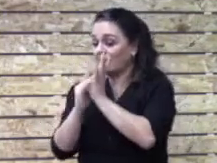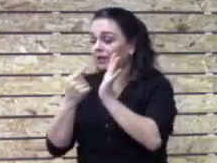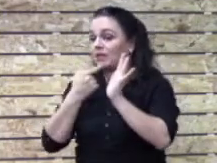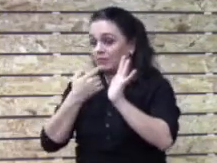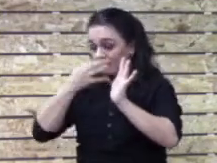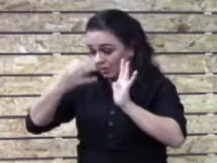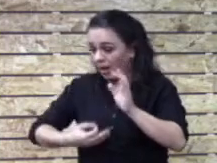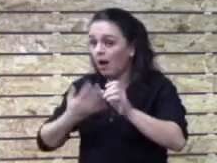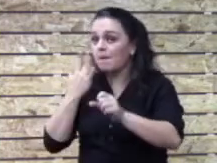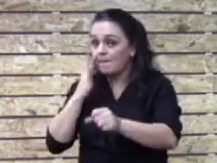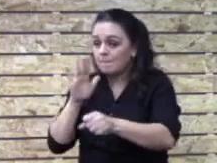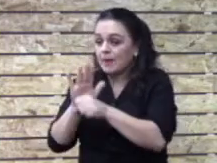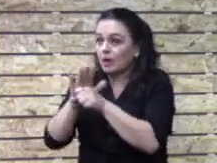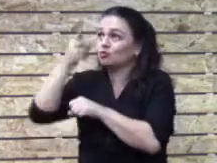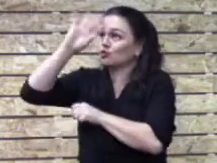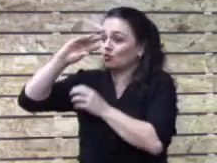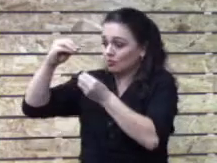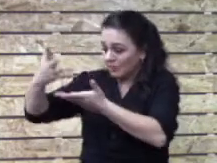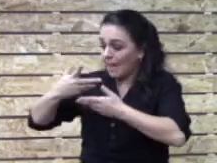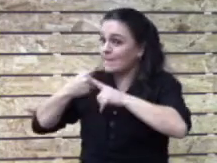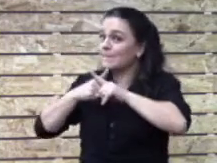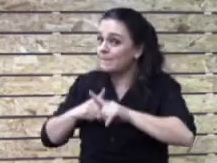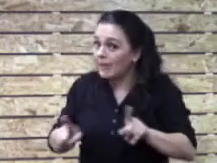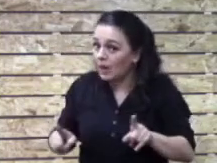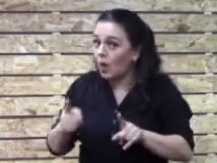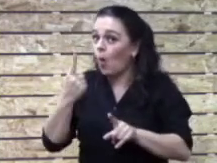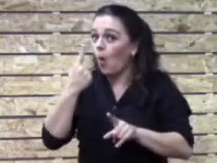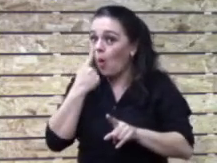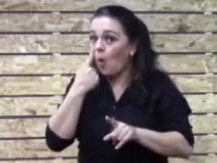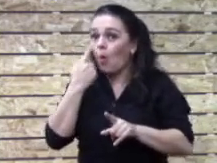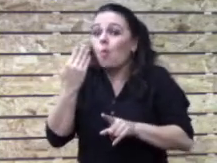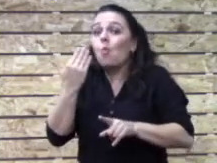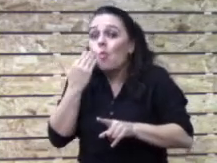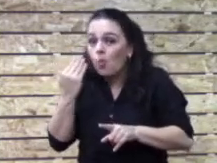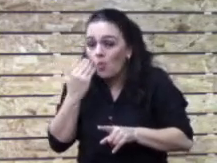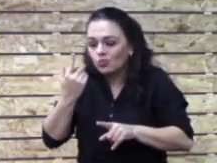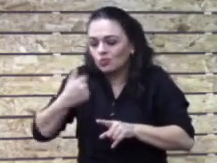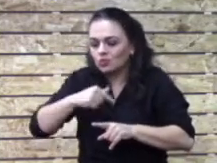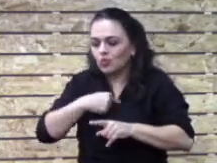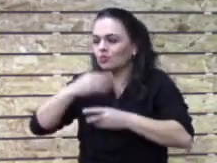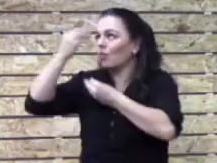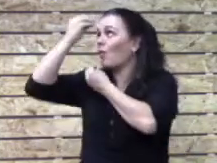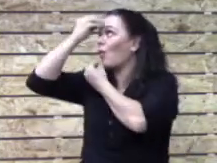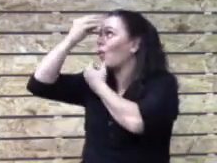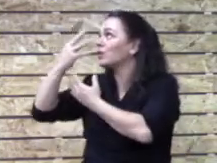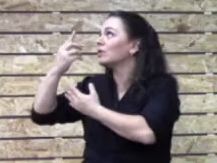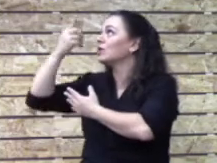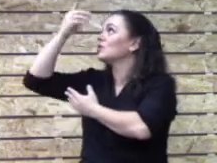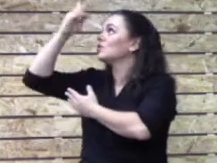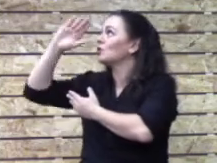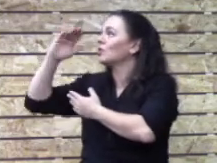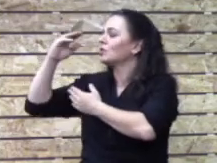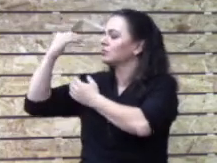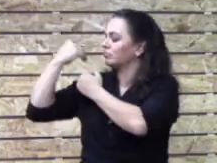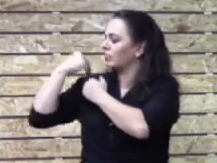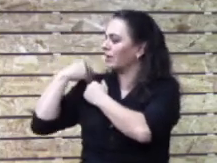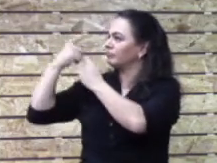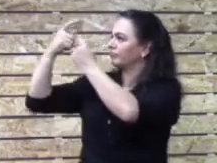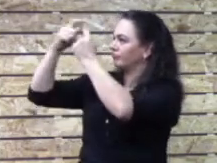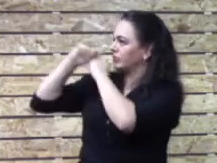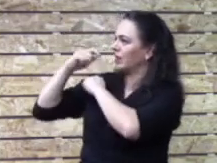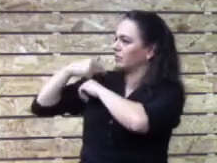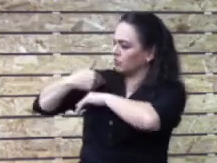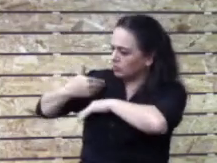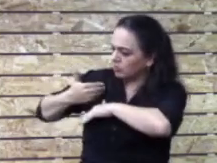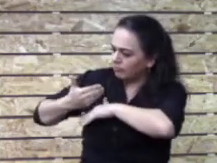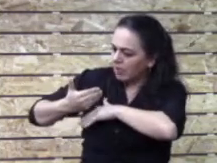son específicamente para cuando avancemos en el cumplimiento de la misión